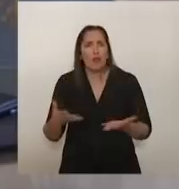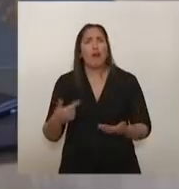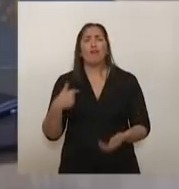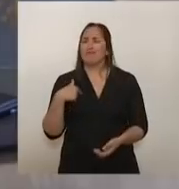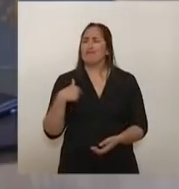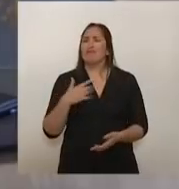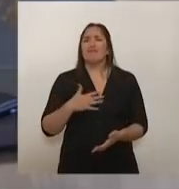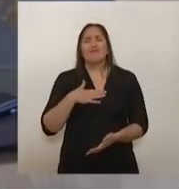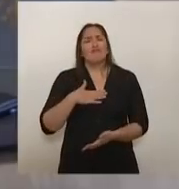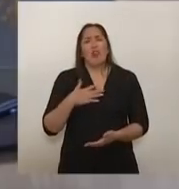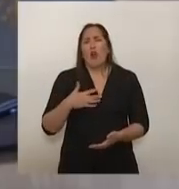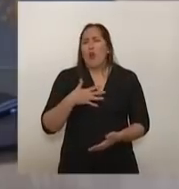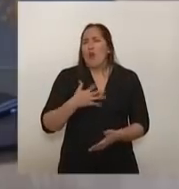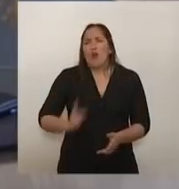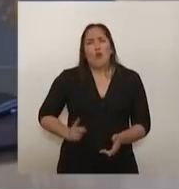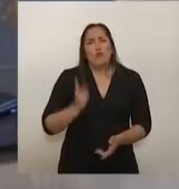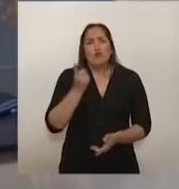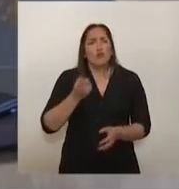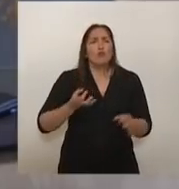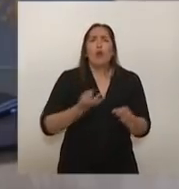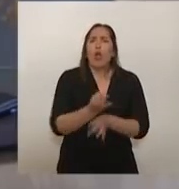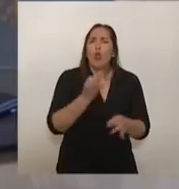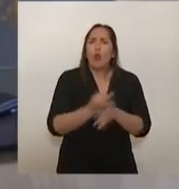orgulloso de los progresos que hicimos en la educación.